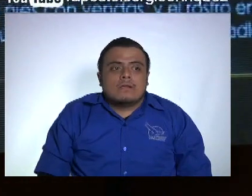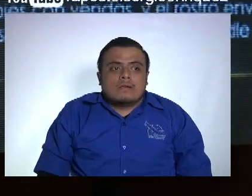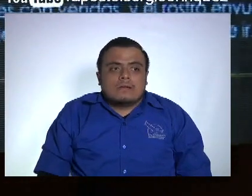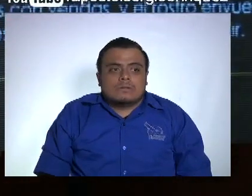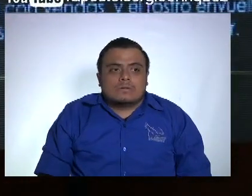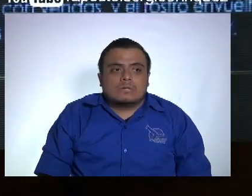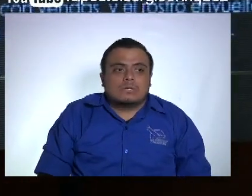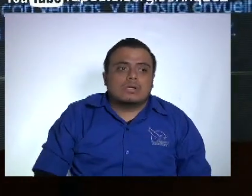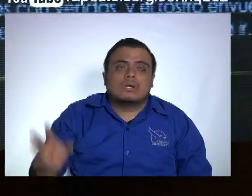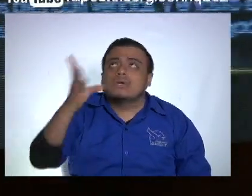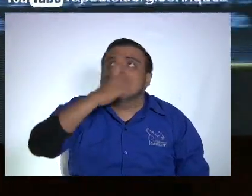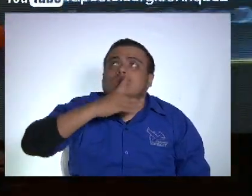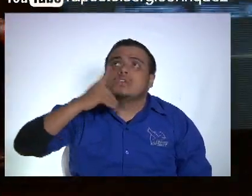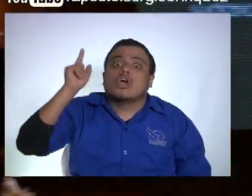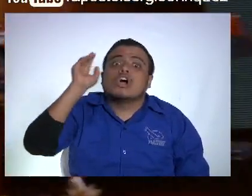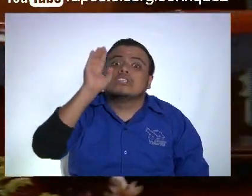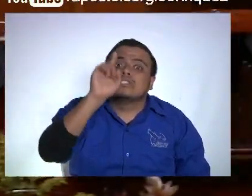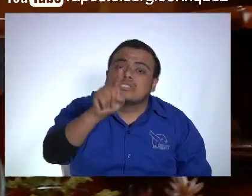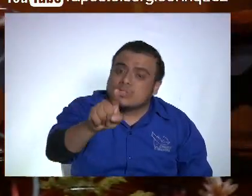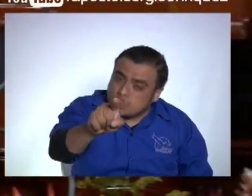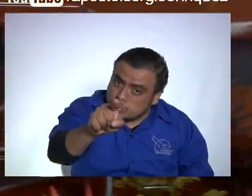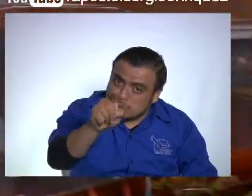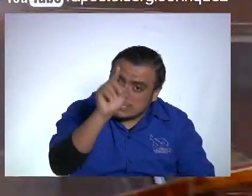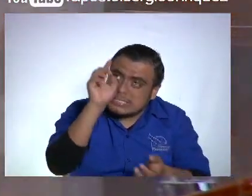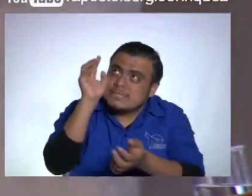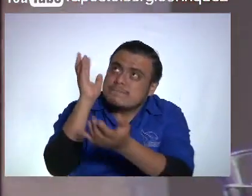Dios es tu esperanza.